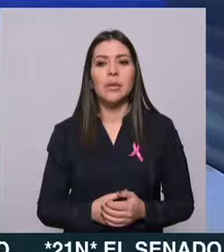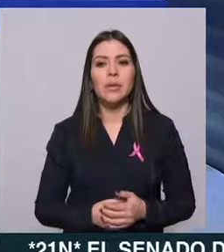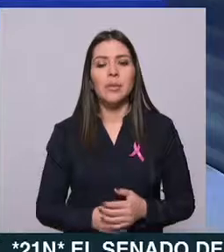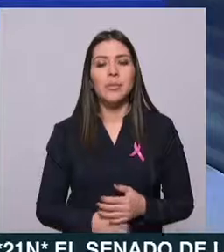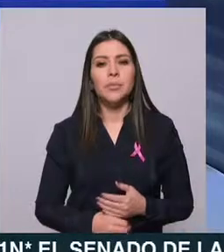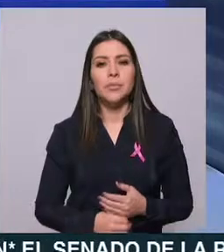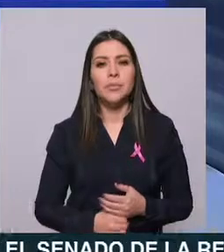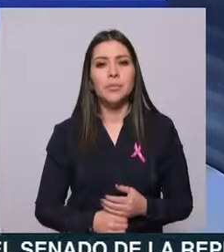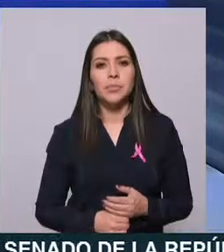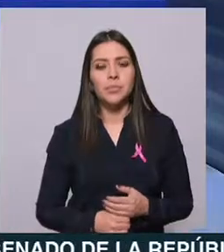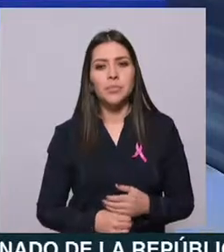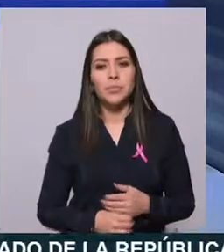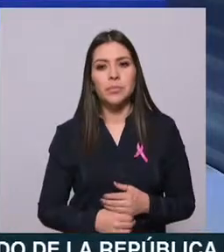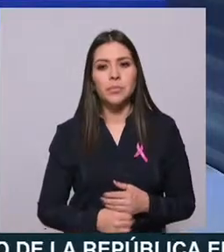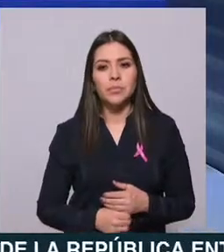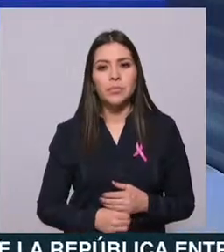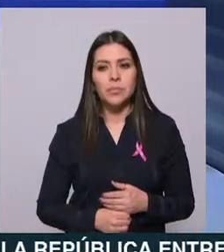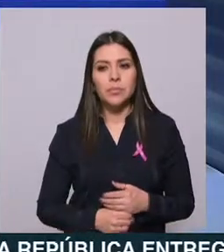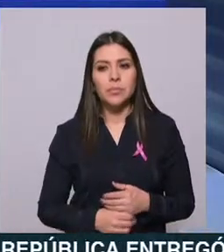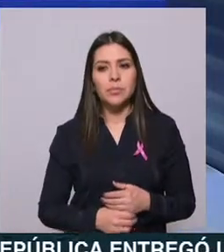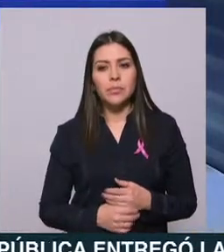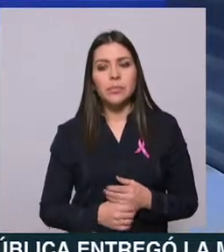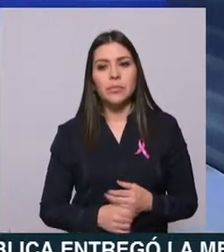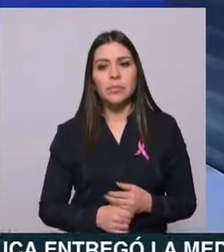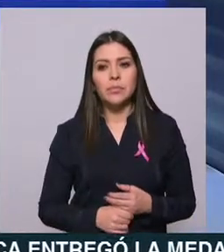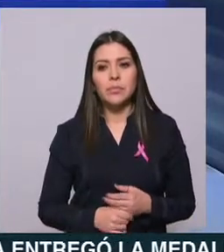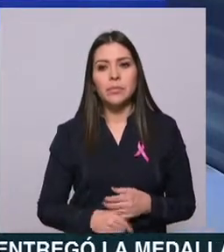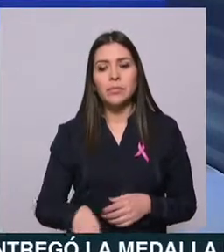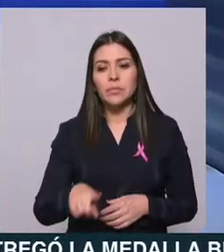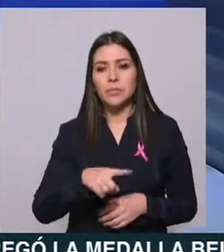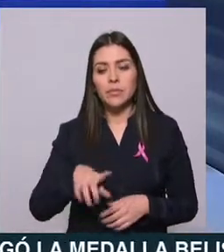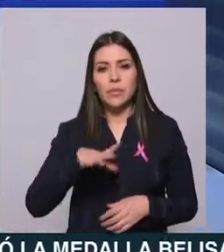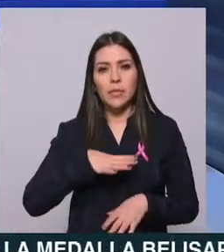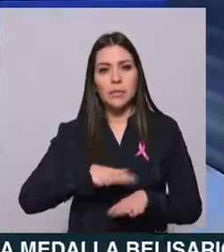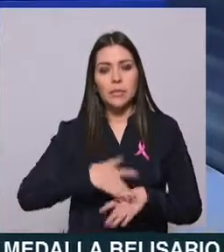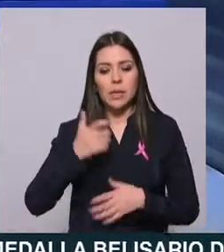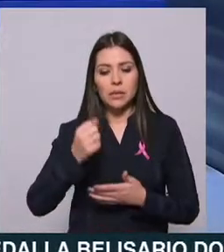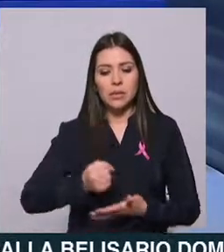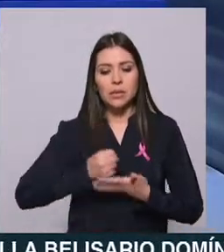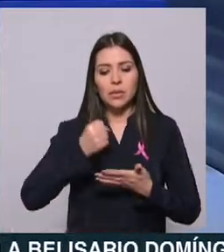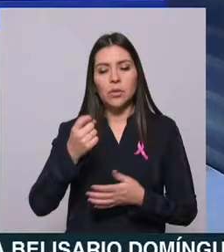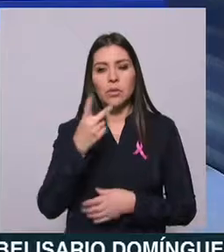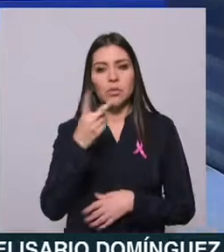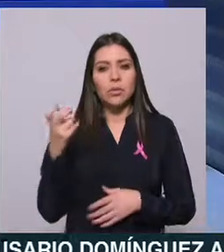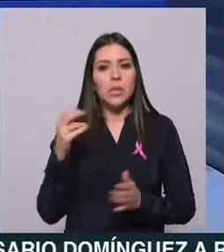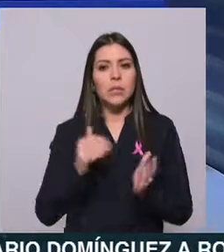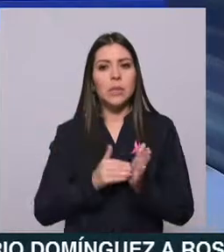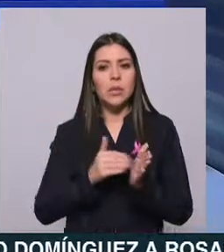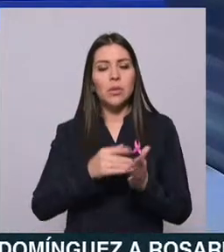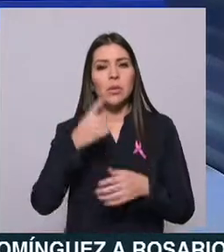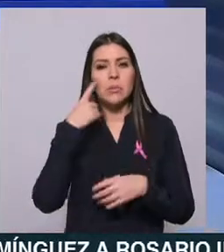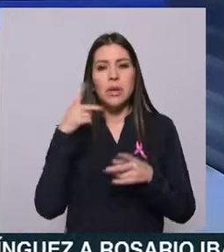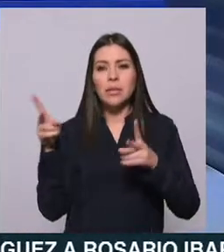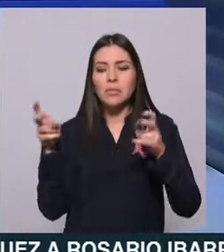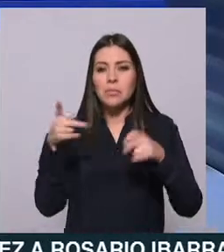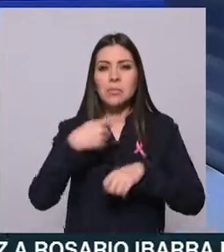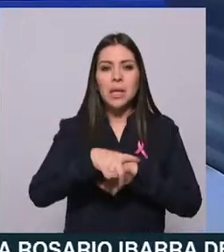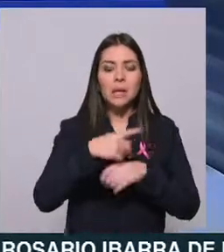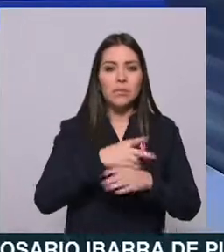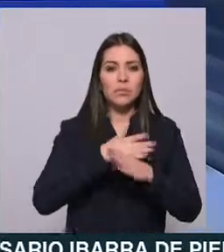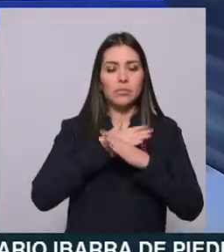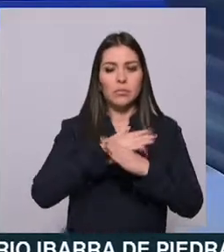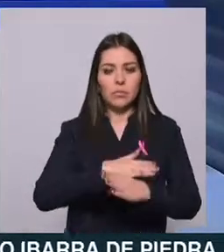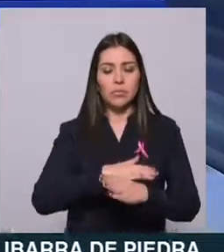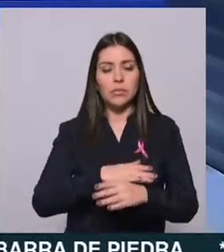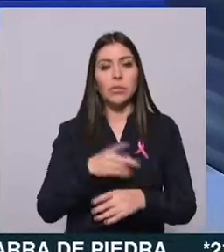porque aquí le apostamos un gran presupuesto de más de 200 millones a la prevención al delito. Esto